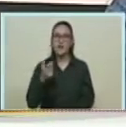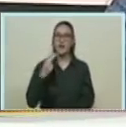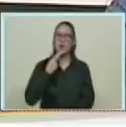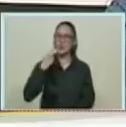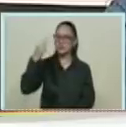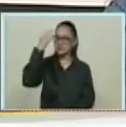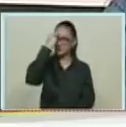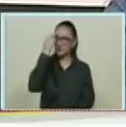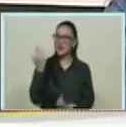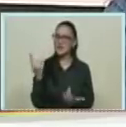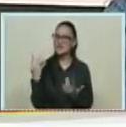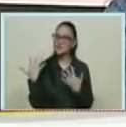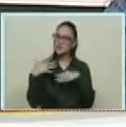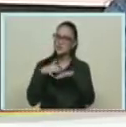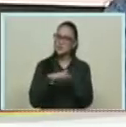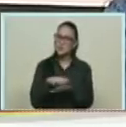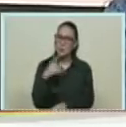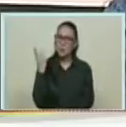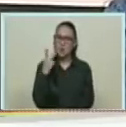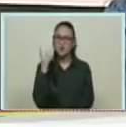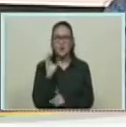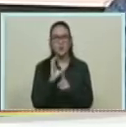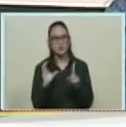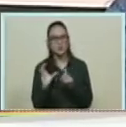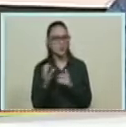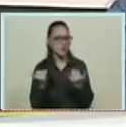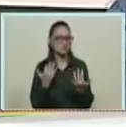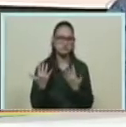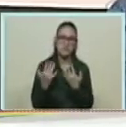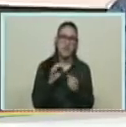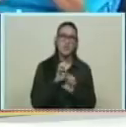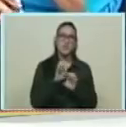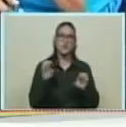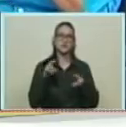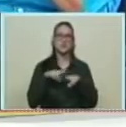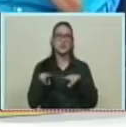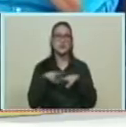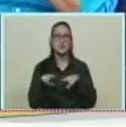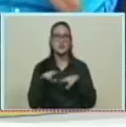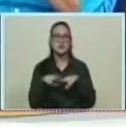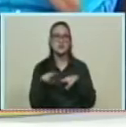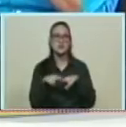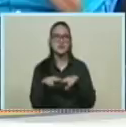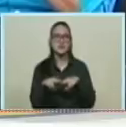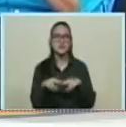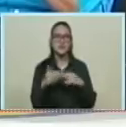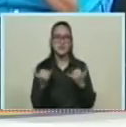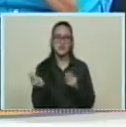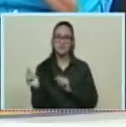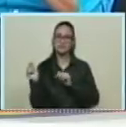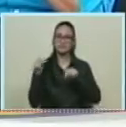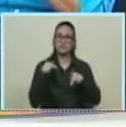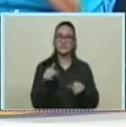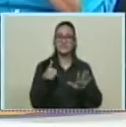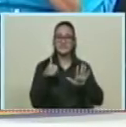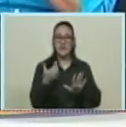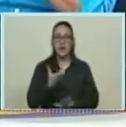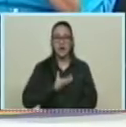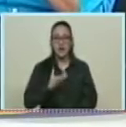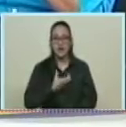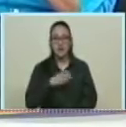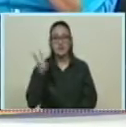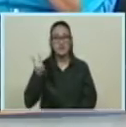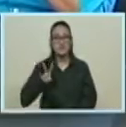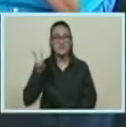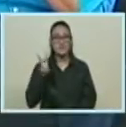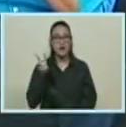se integren a la vida política, a la vida cultural, la educación para los niños. Y por eso me traje a los 6 alcaldes de los Valles del Tuy